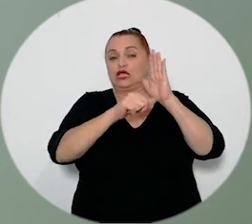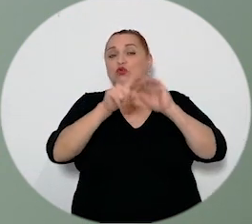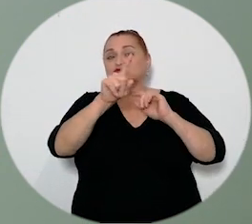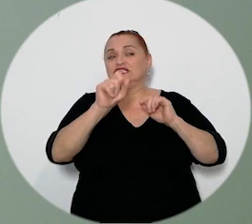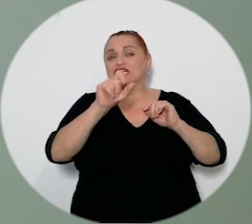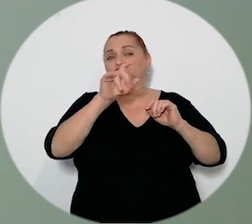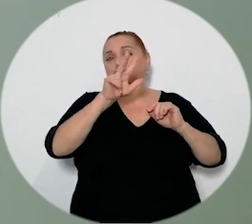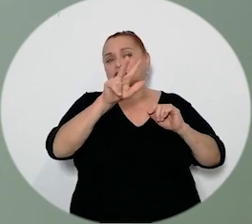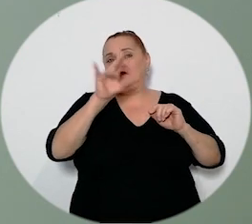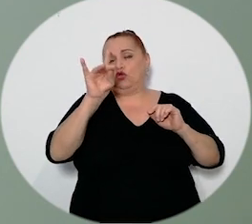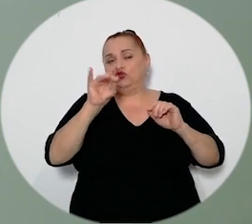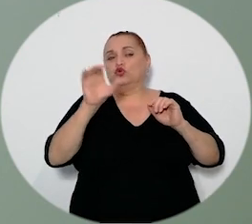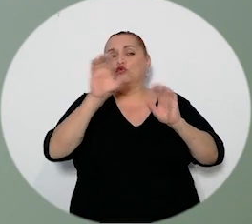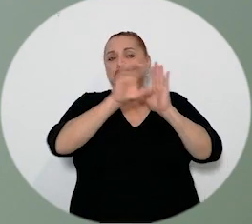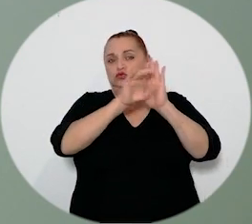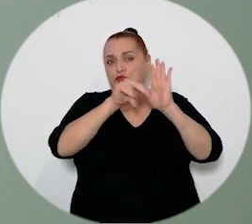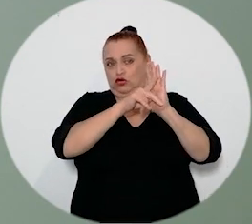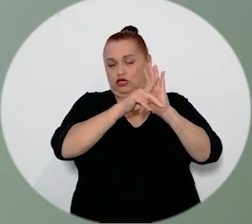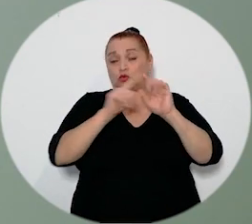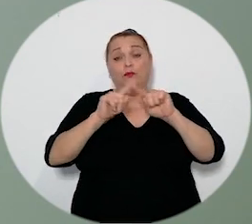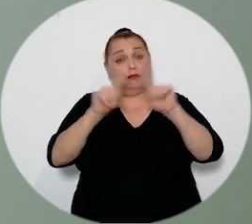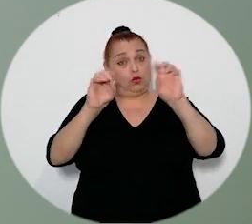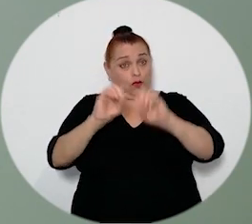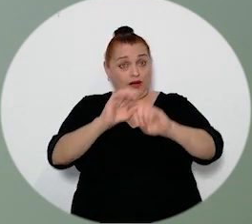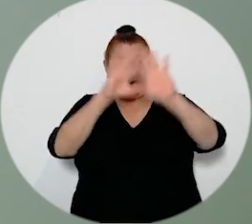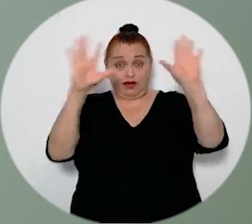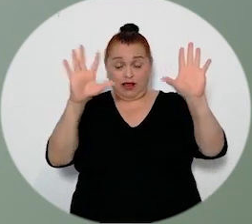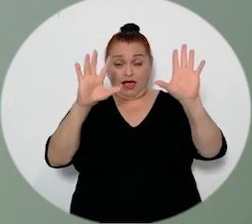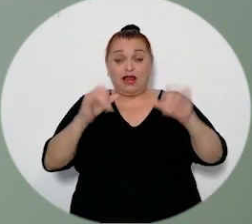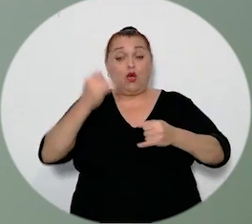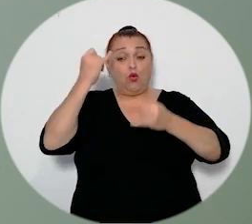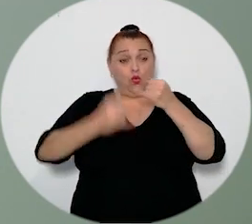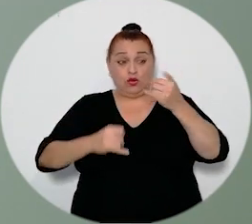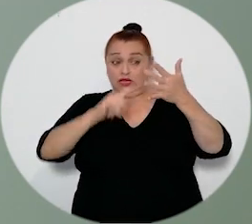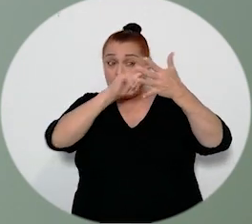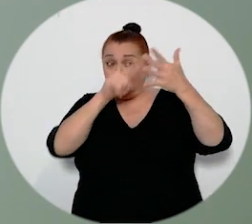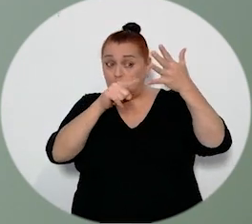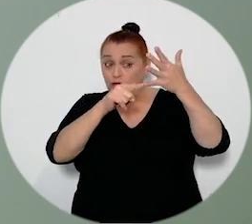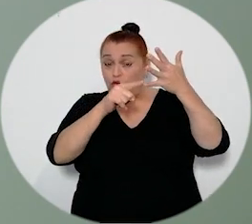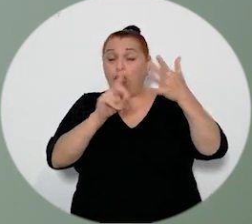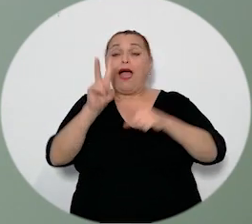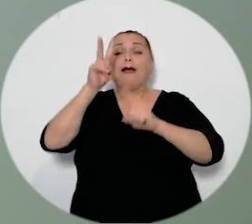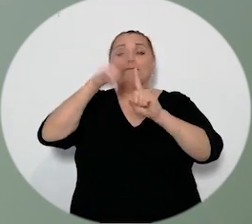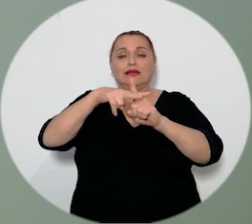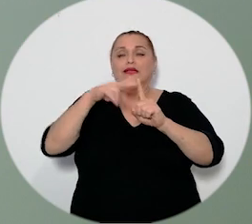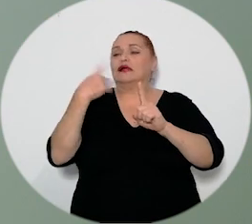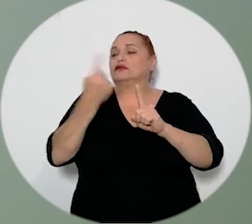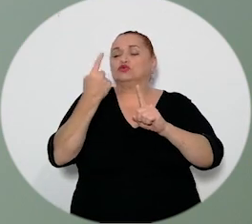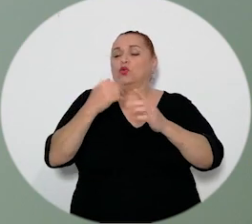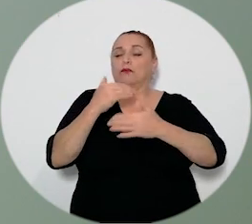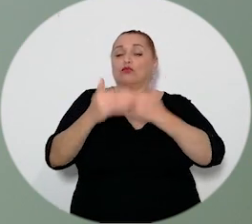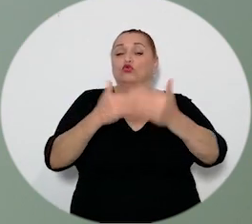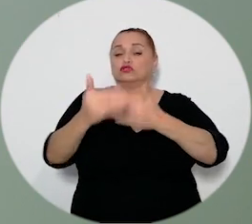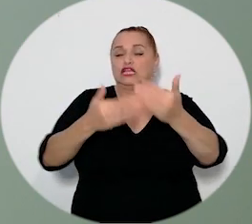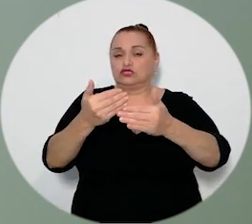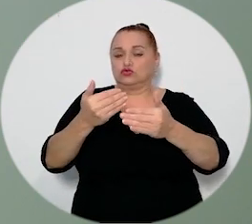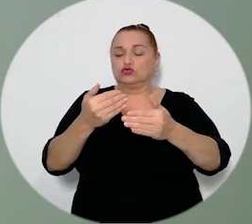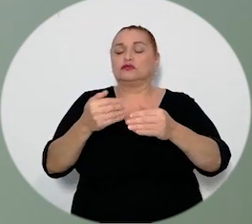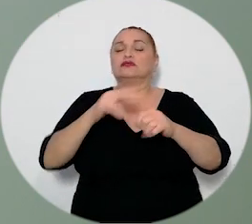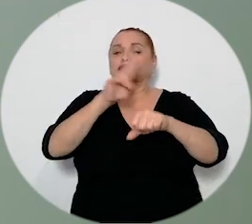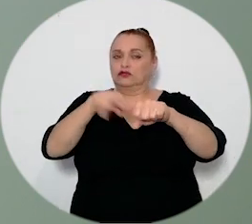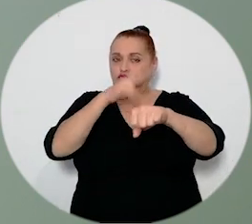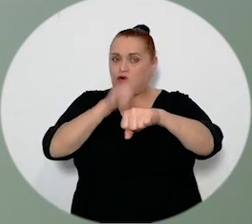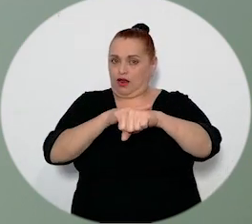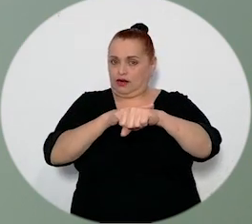138 constitucional. Cabe aclarar, eso sí, que la última de estas 5 causales solo aplica en el caso de los procesos electorales